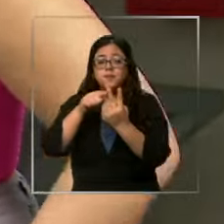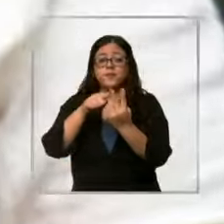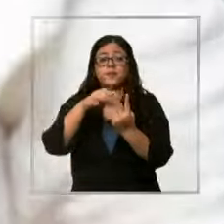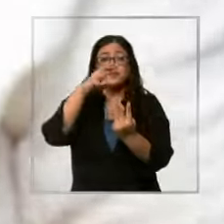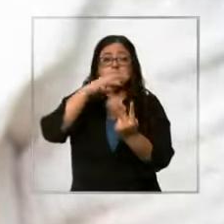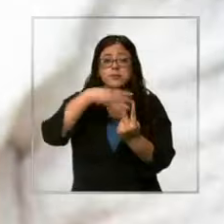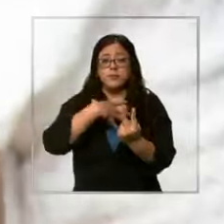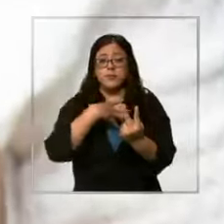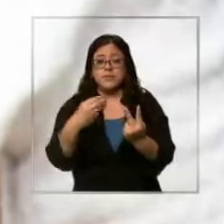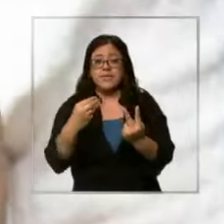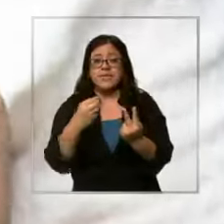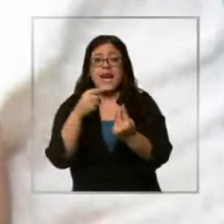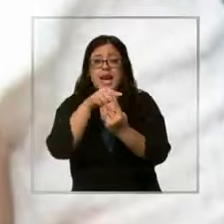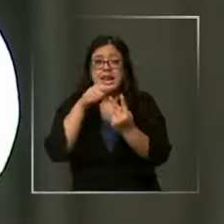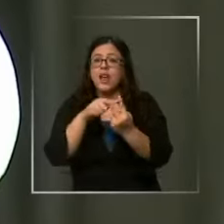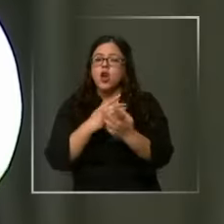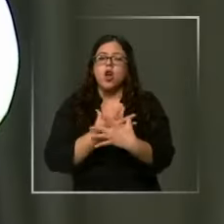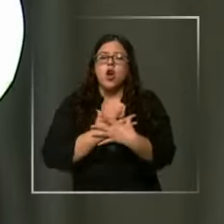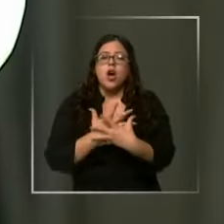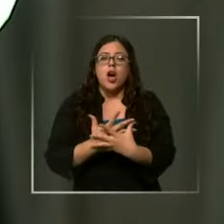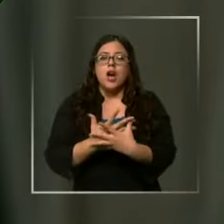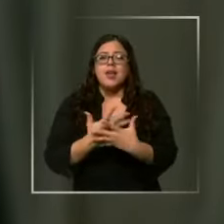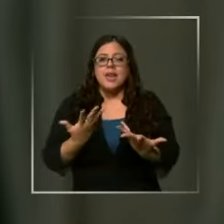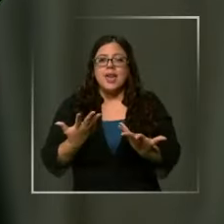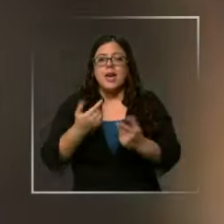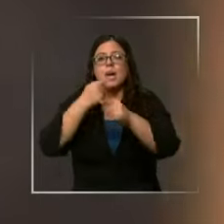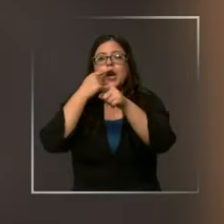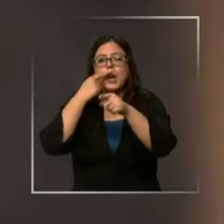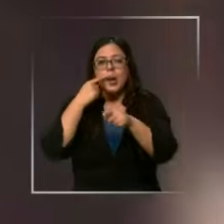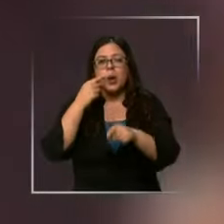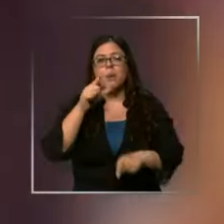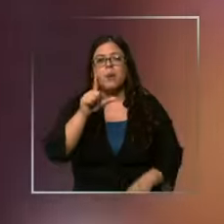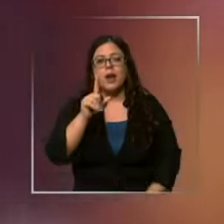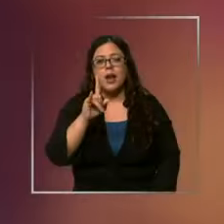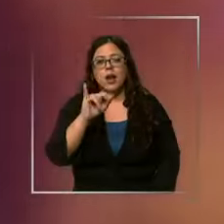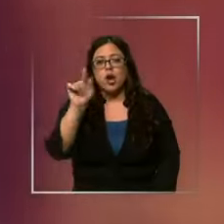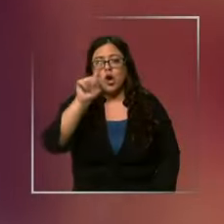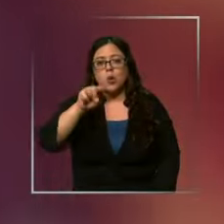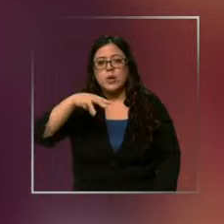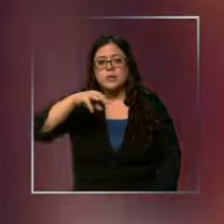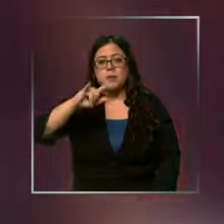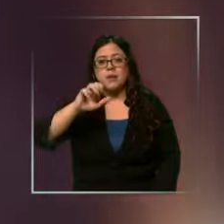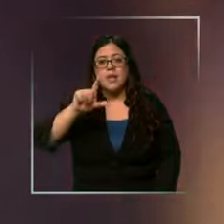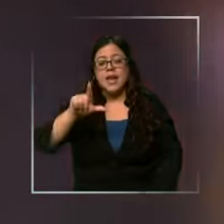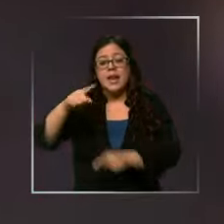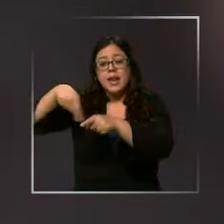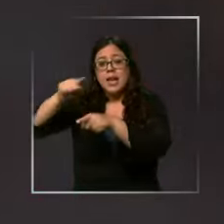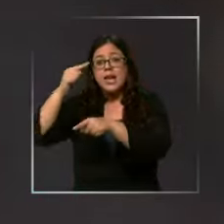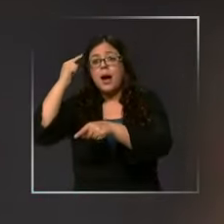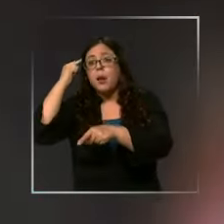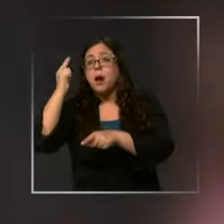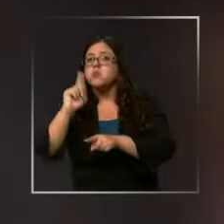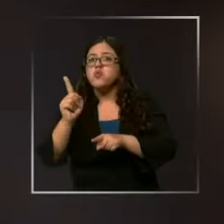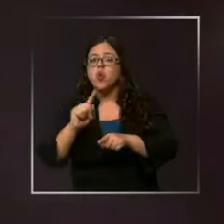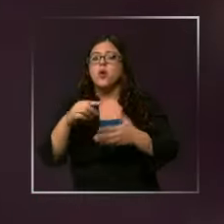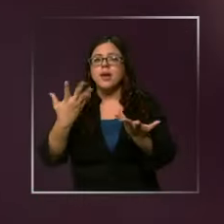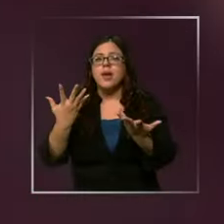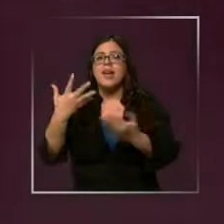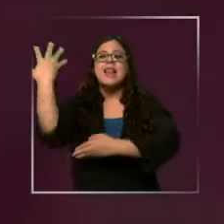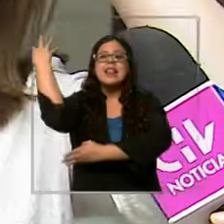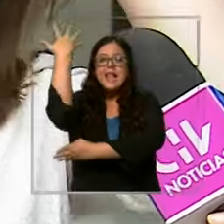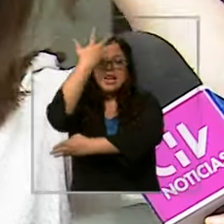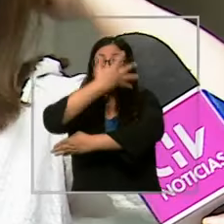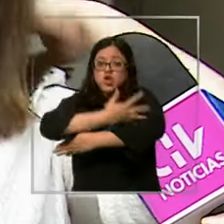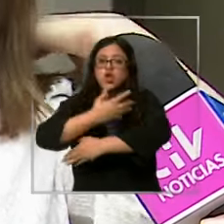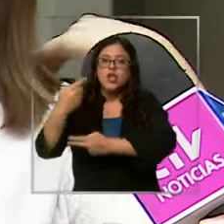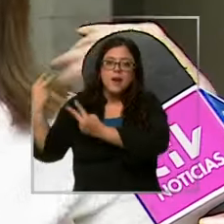hija, ambas comparten la pasión y el gusto por el Sol de México. Ellas no lo pensaron mucho y desde Quillota viajaron a